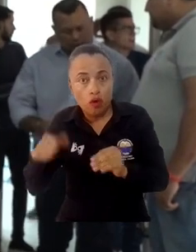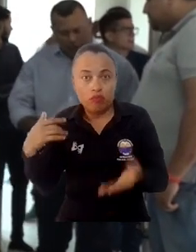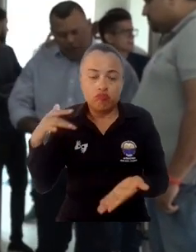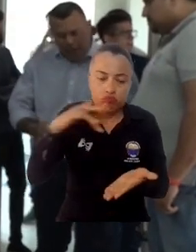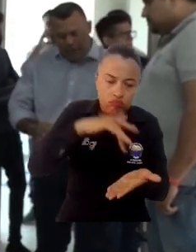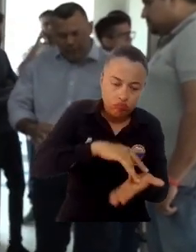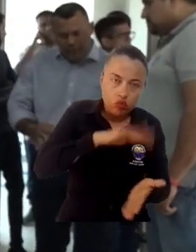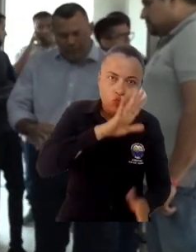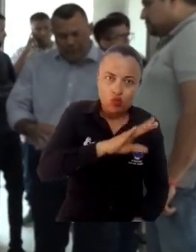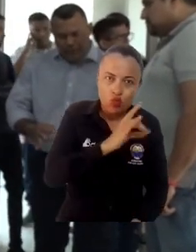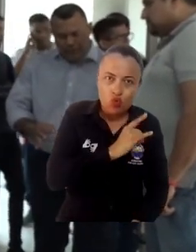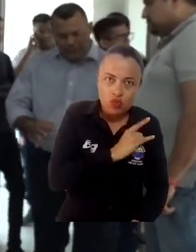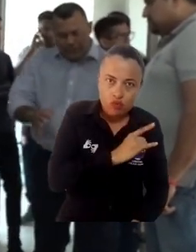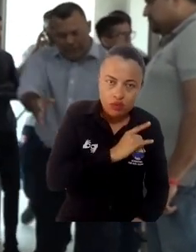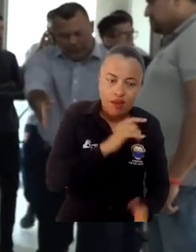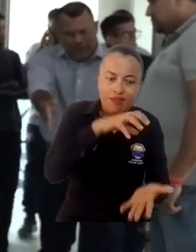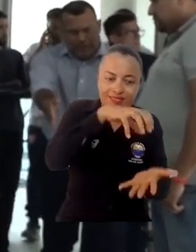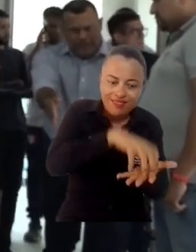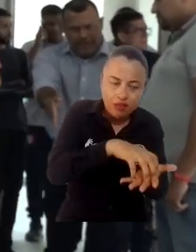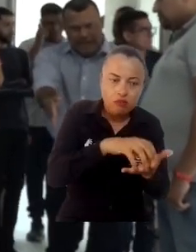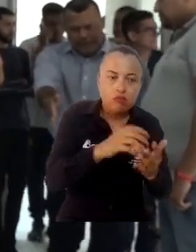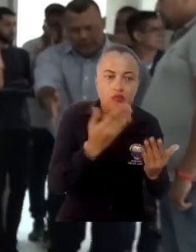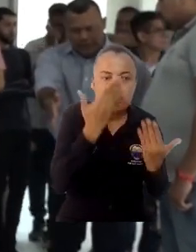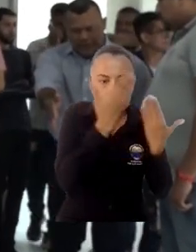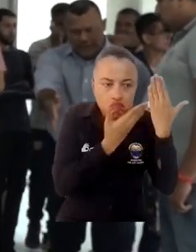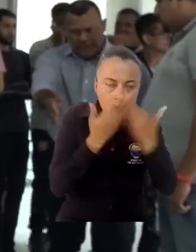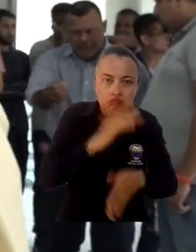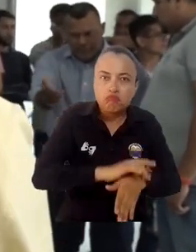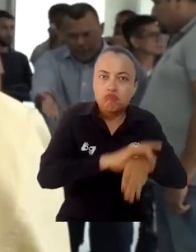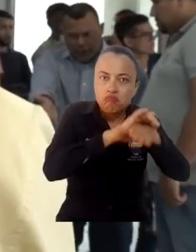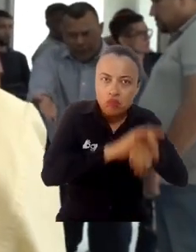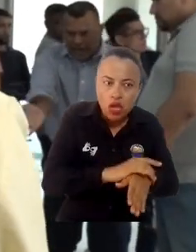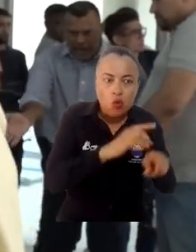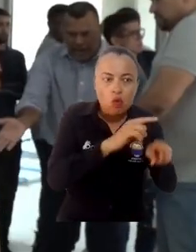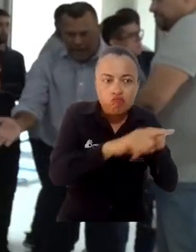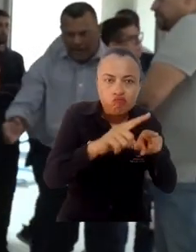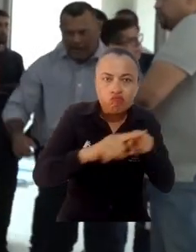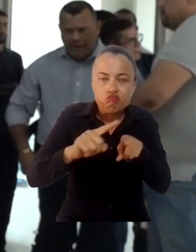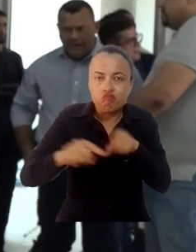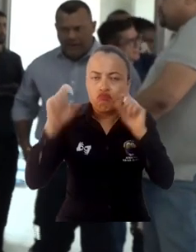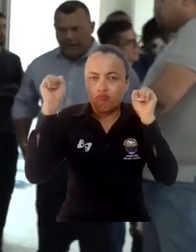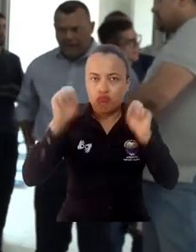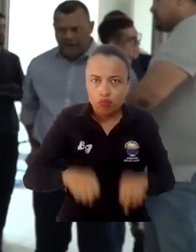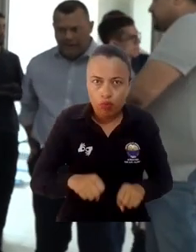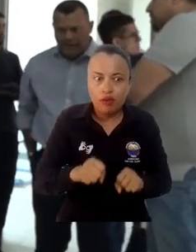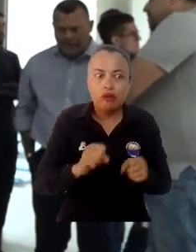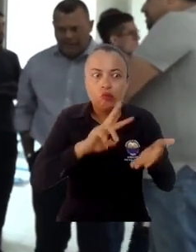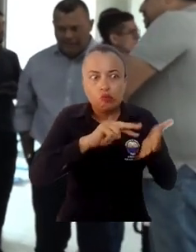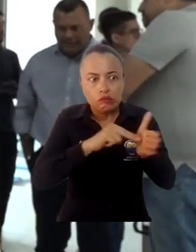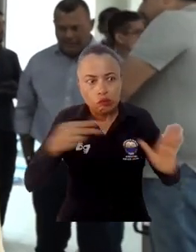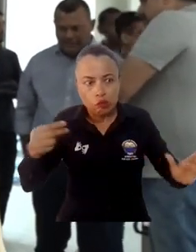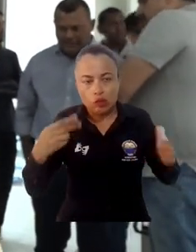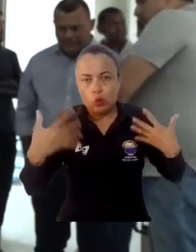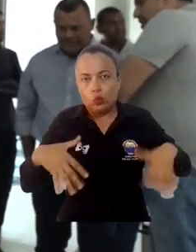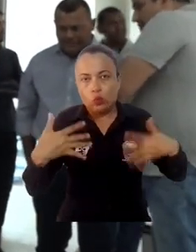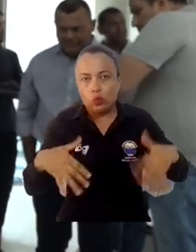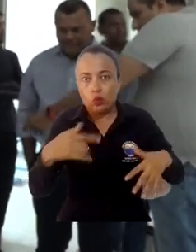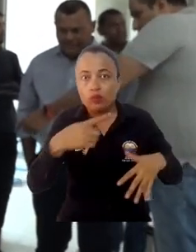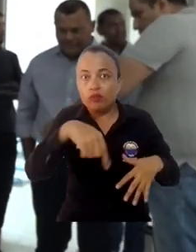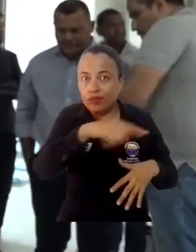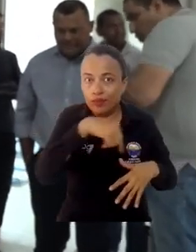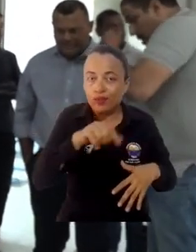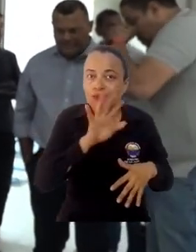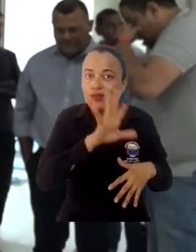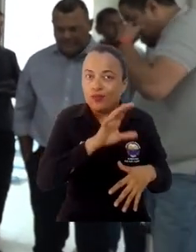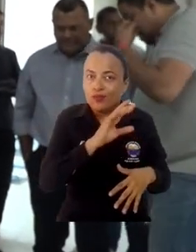formativas, que puedan venir aquí a valorarse con todo el personal médico que tienen, además la tecnología